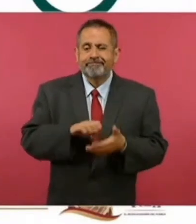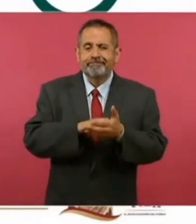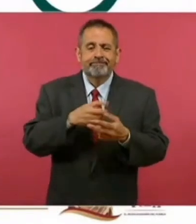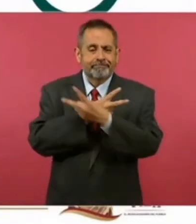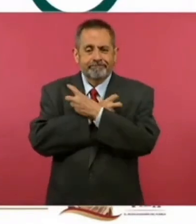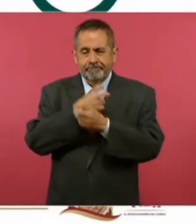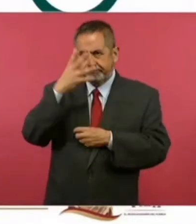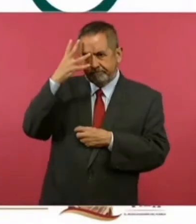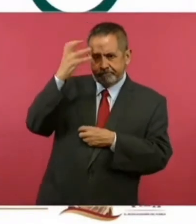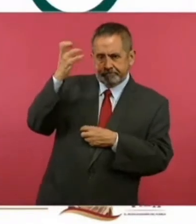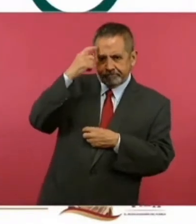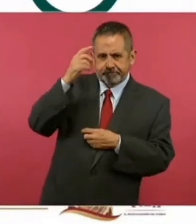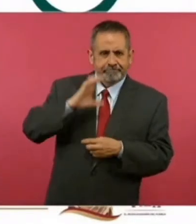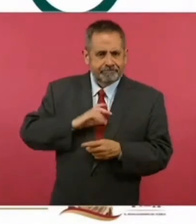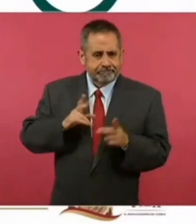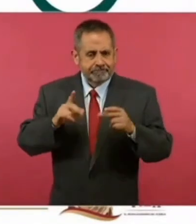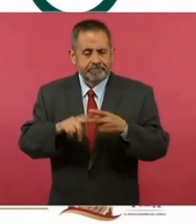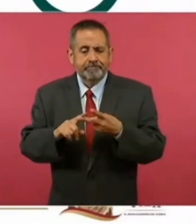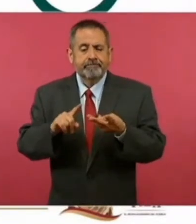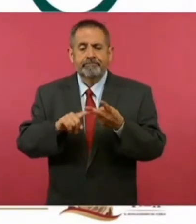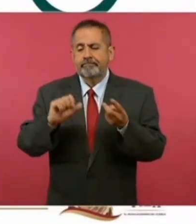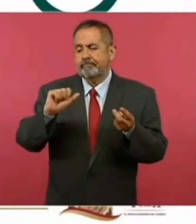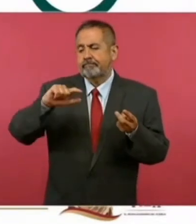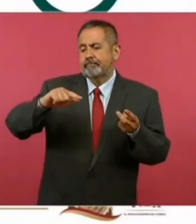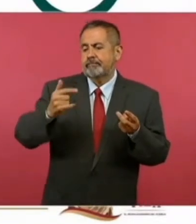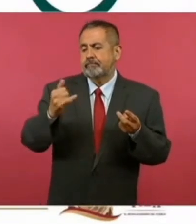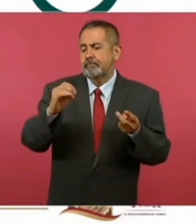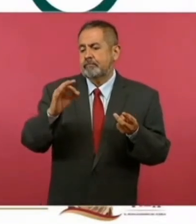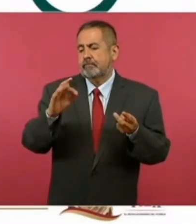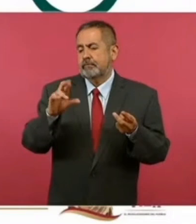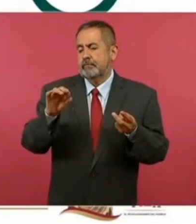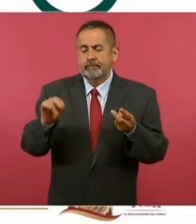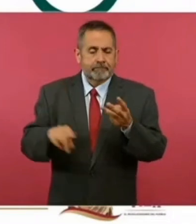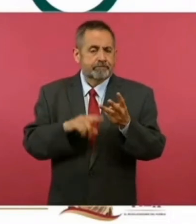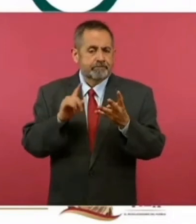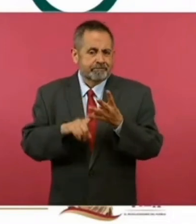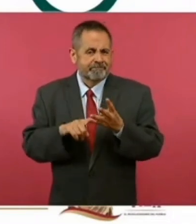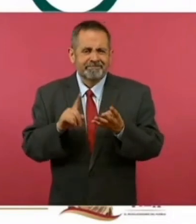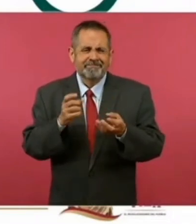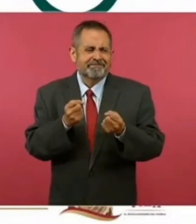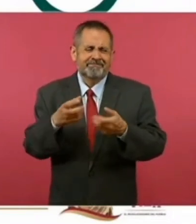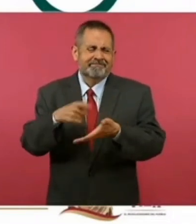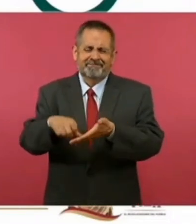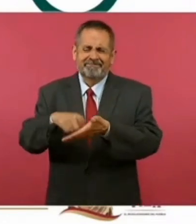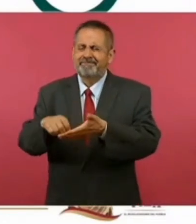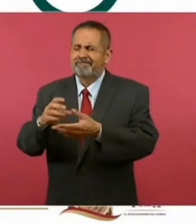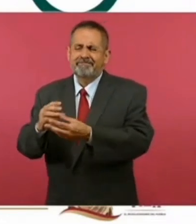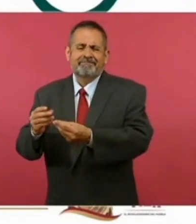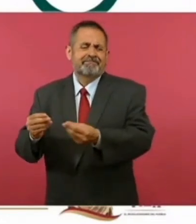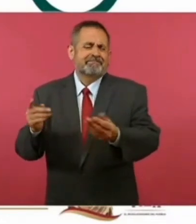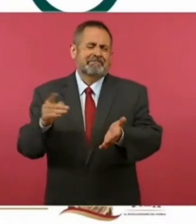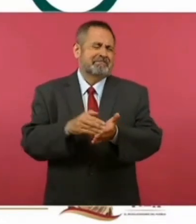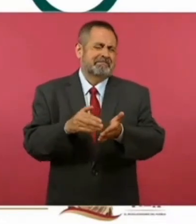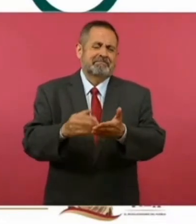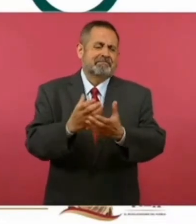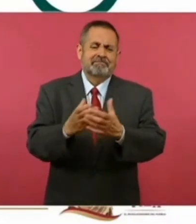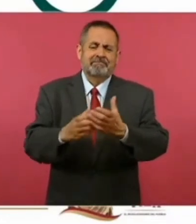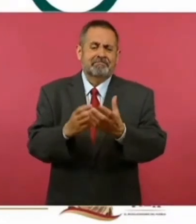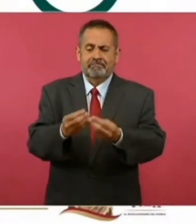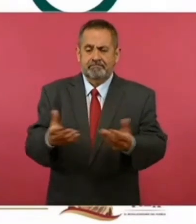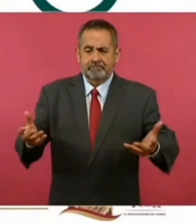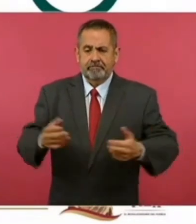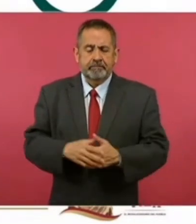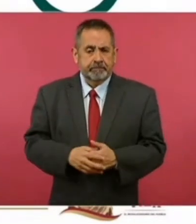tres resonancias magnéticas dos angiógrafos además de pues miles de equipos que hacían falta vamos a